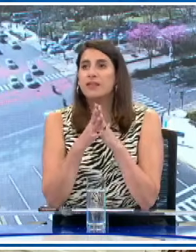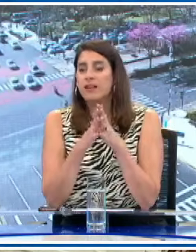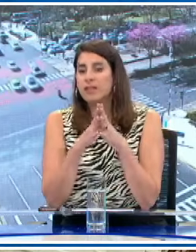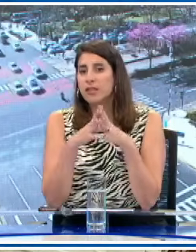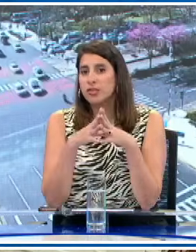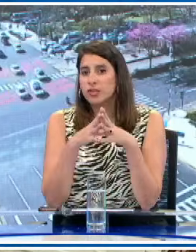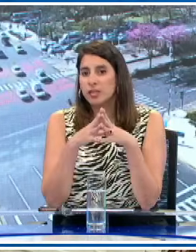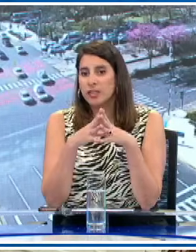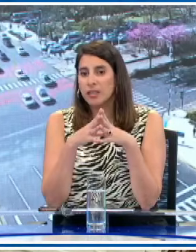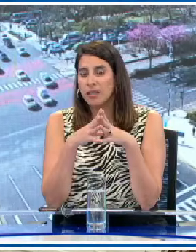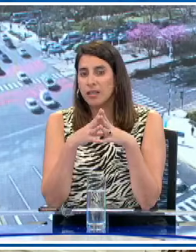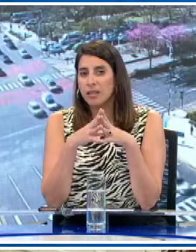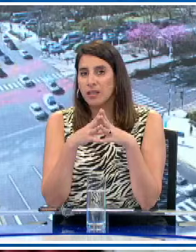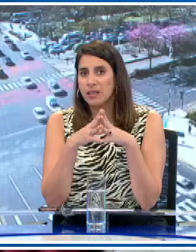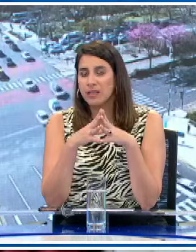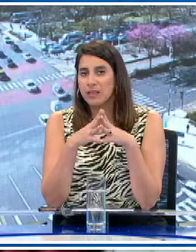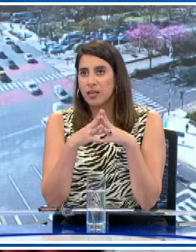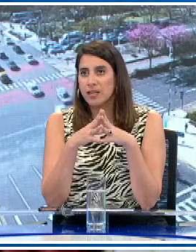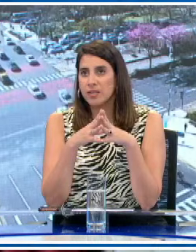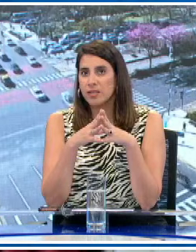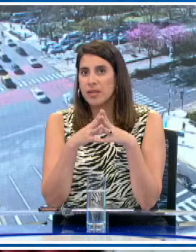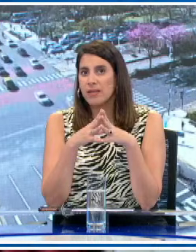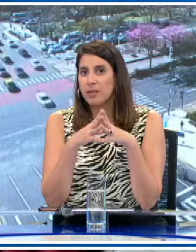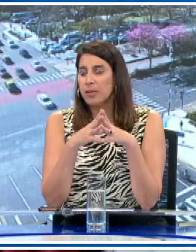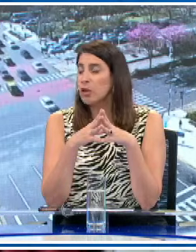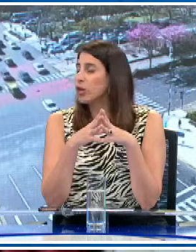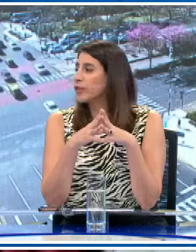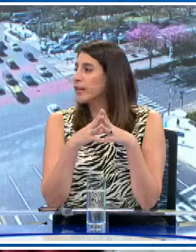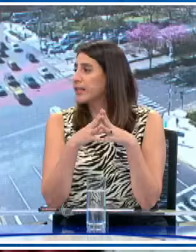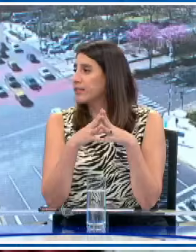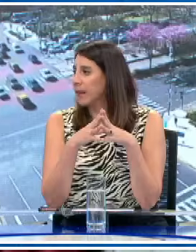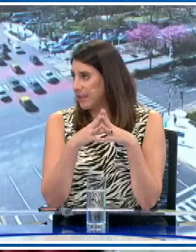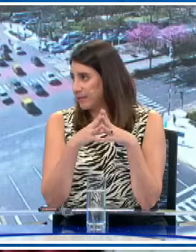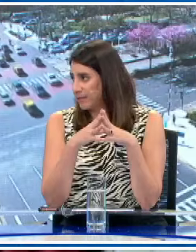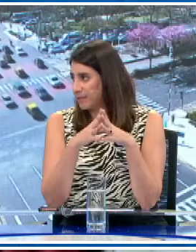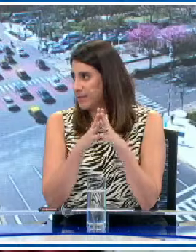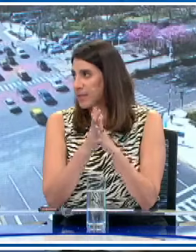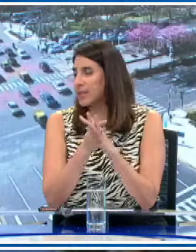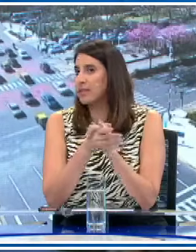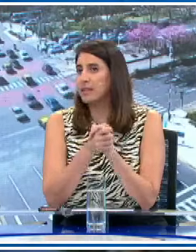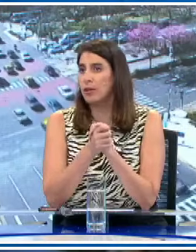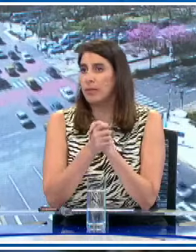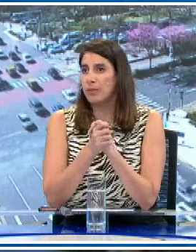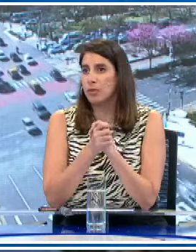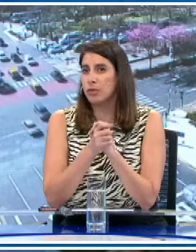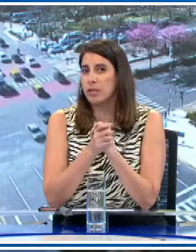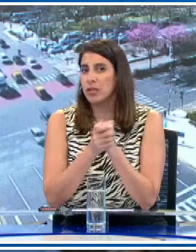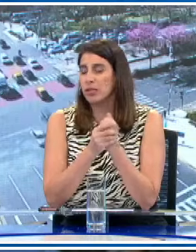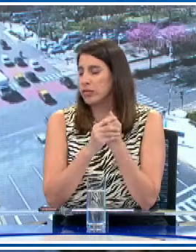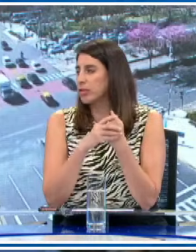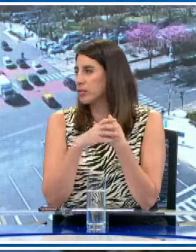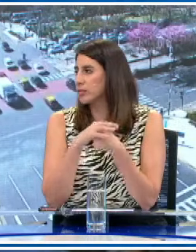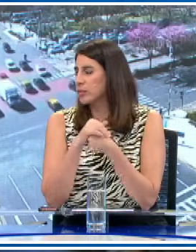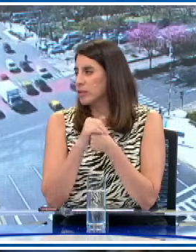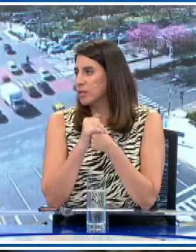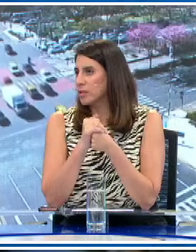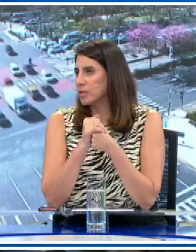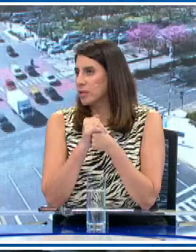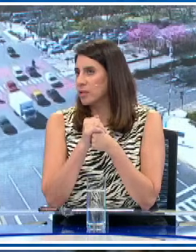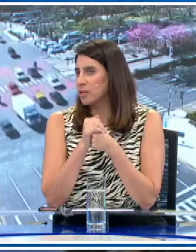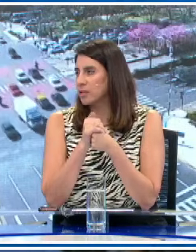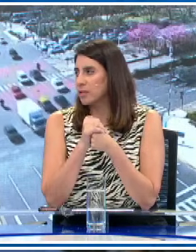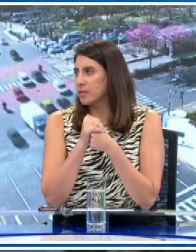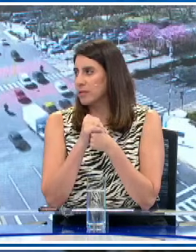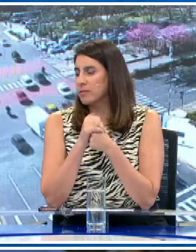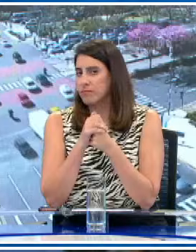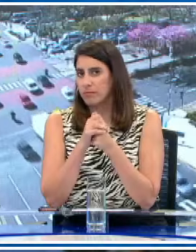sí Flavia Rollón en el Senado de la Nación había votado en contra del FAL. Del FAL, exacto. Y lo mismo acá sucedió con otros. Creo que también se perdieron unos